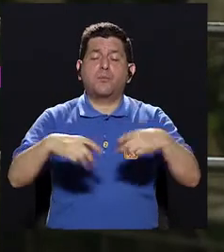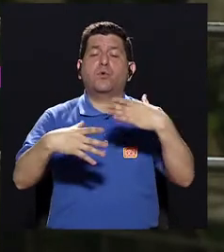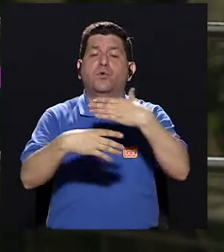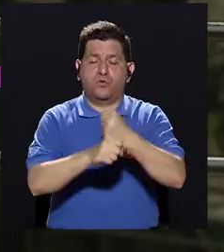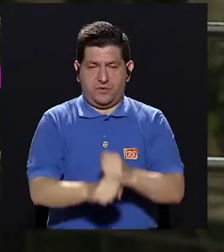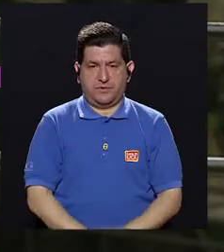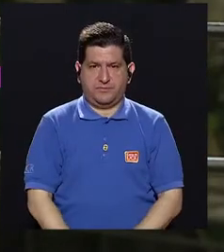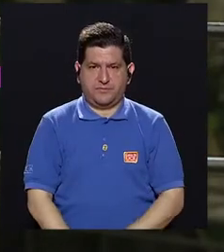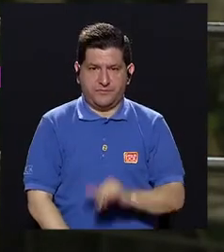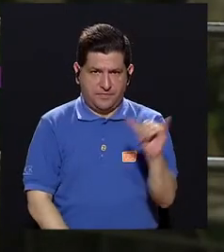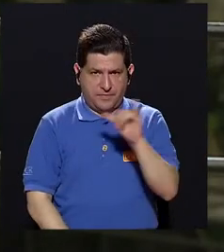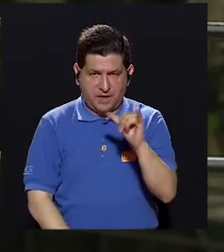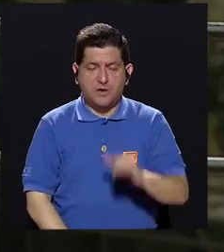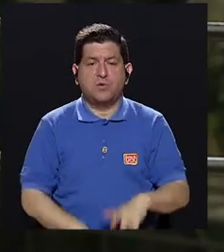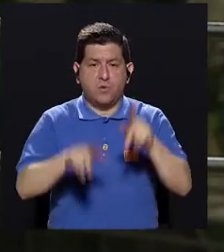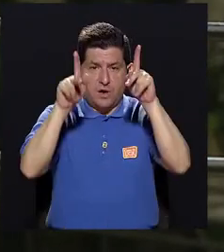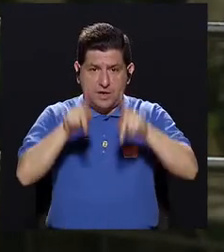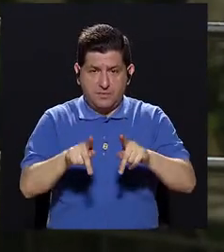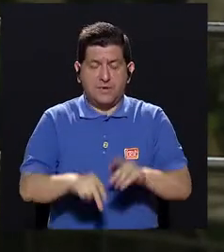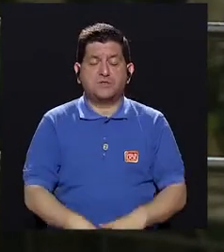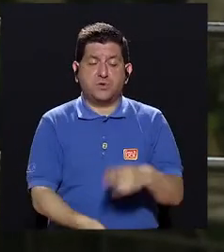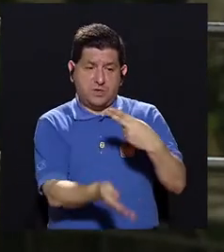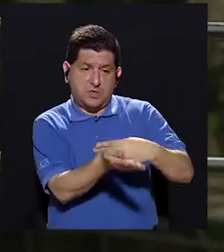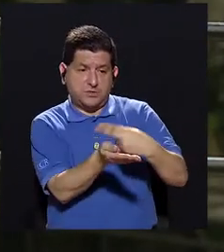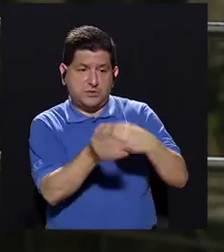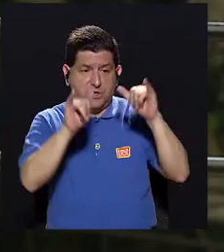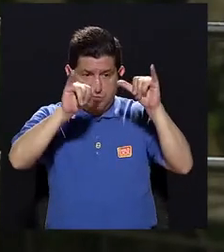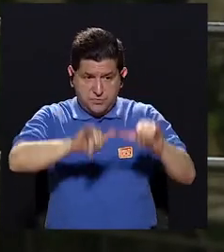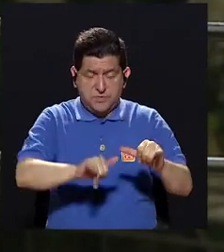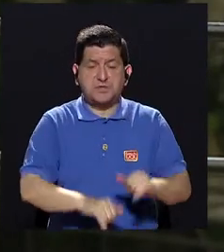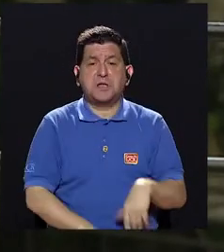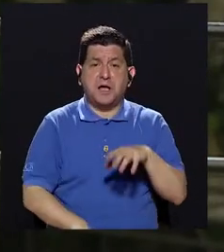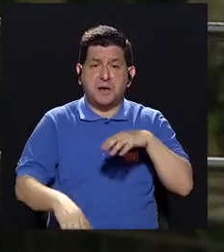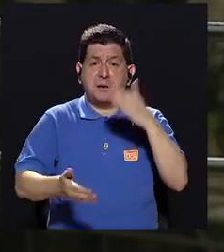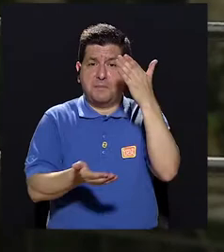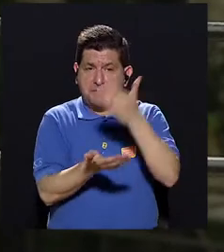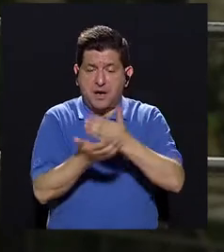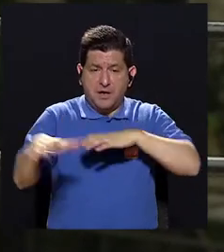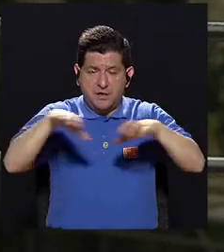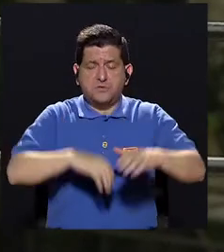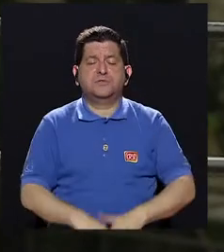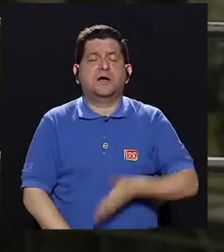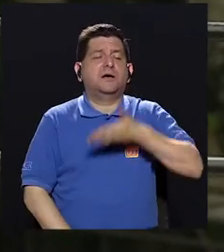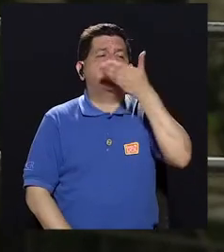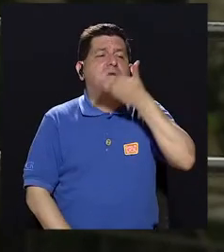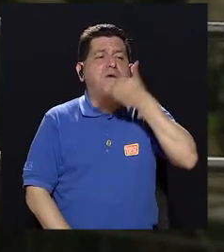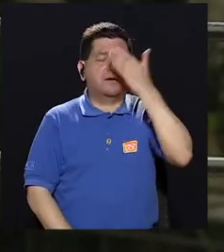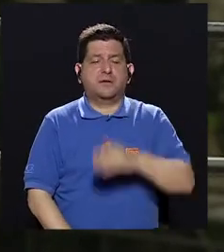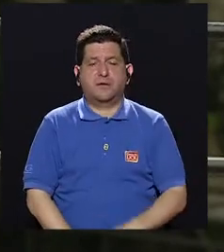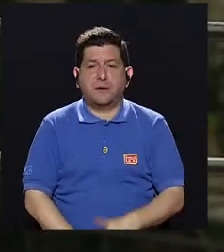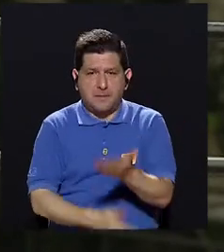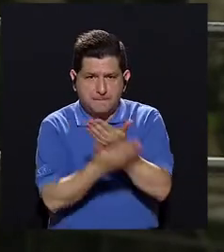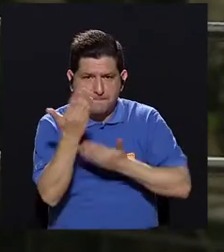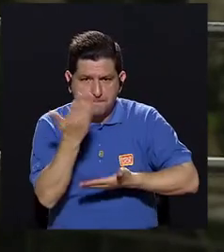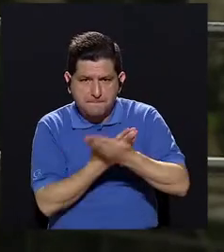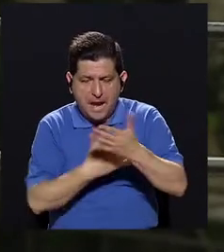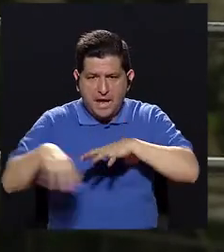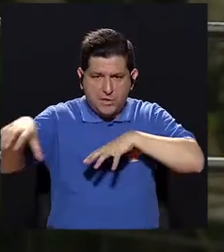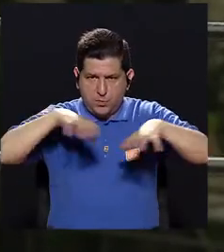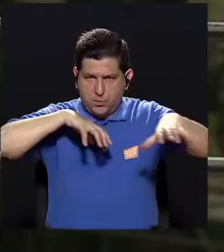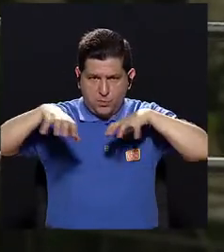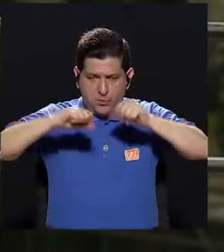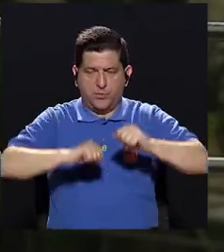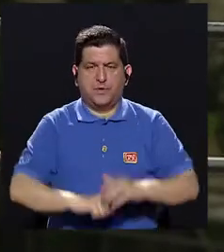¿verdad? Inclusive hasta personas que están hospitalizadas deberían de hacer pausas activas con ejercicios de respiración, movimientos de manos, ¿verdad?